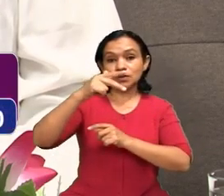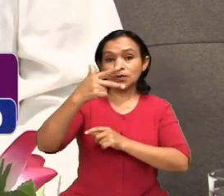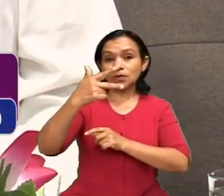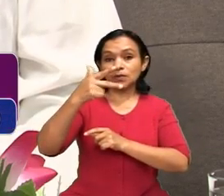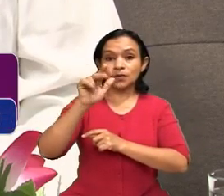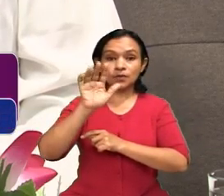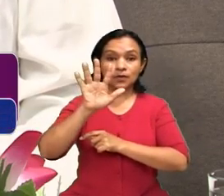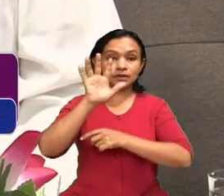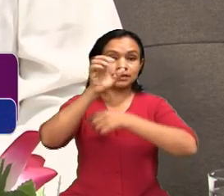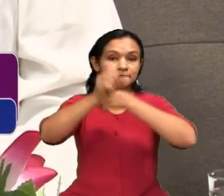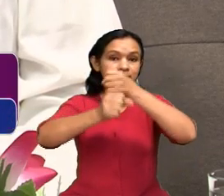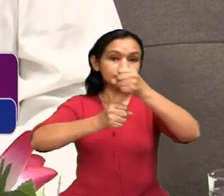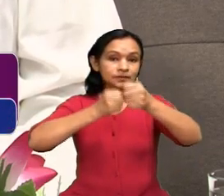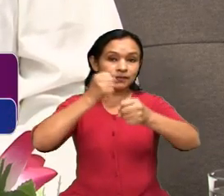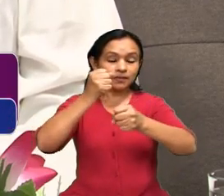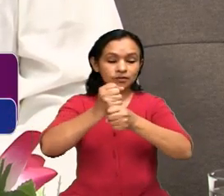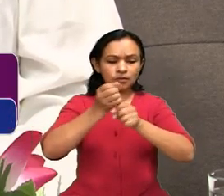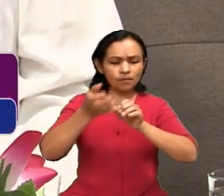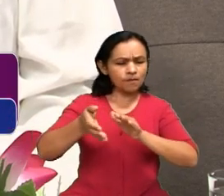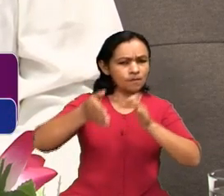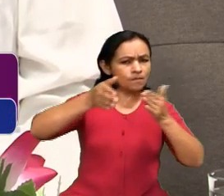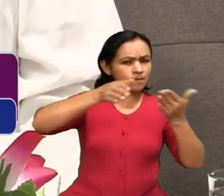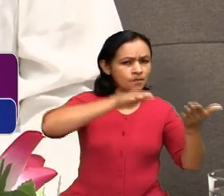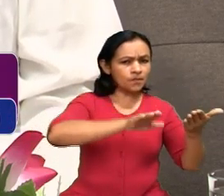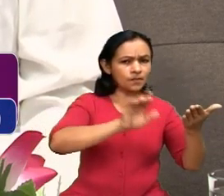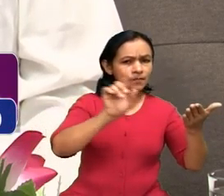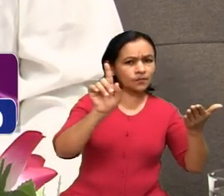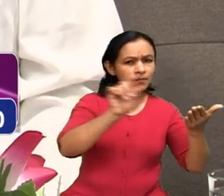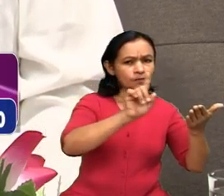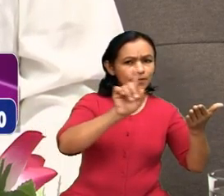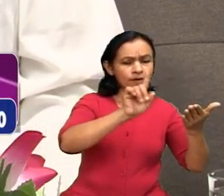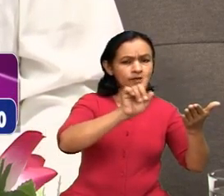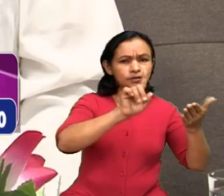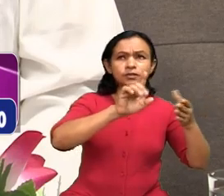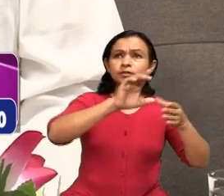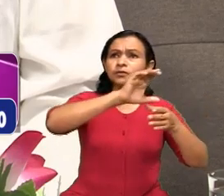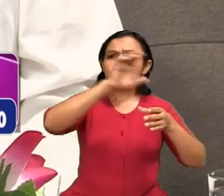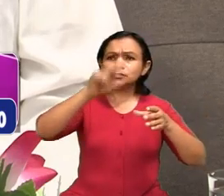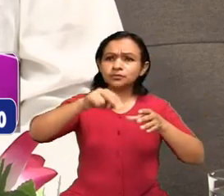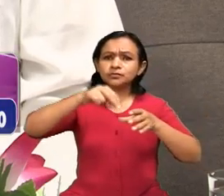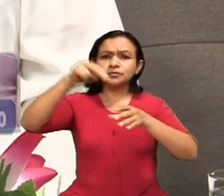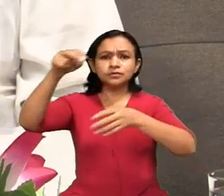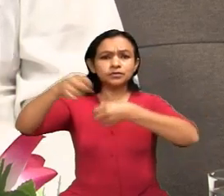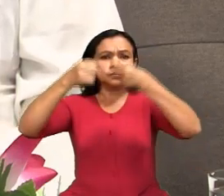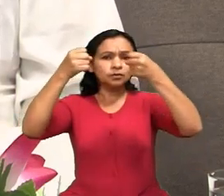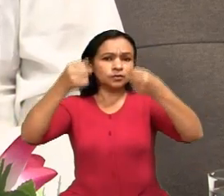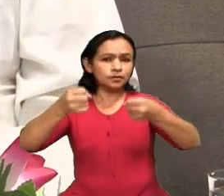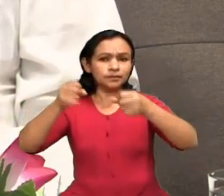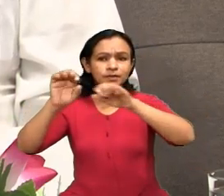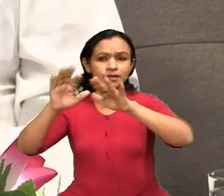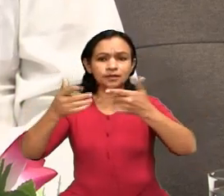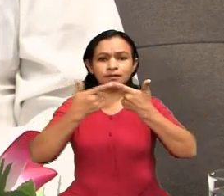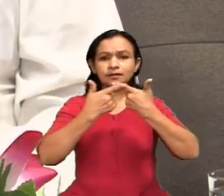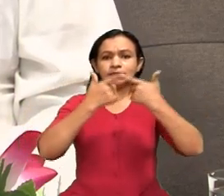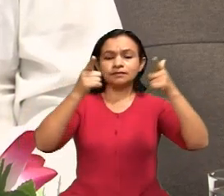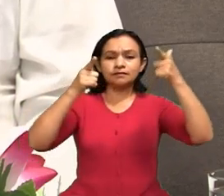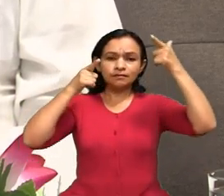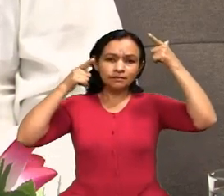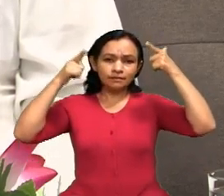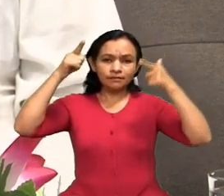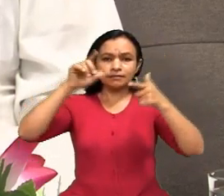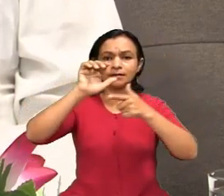del paso a la inmortalidad de nuestro general de hombres y mujeres libres, Augusto